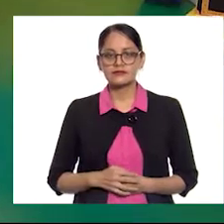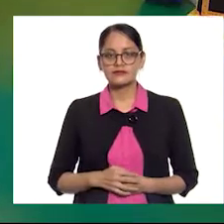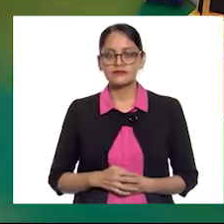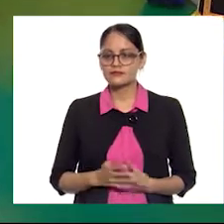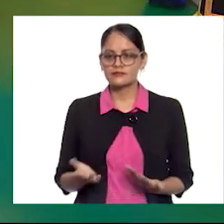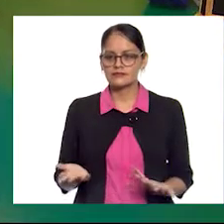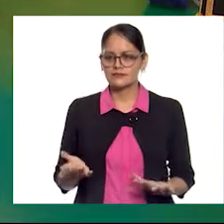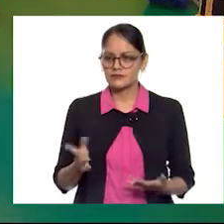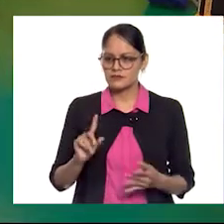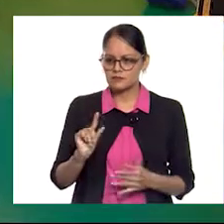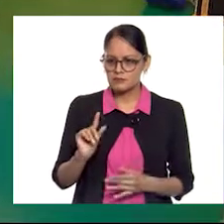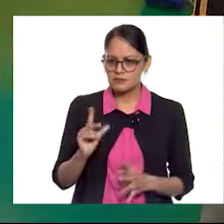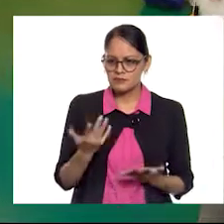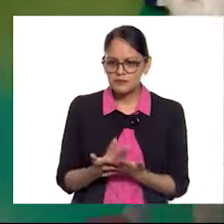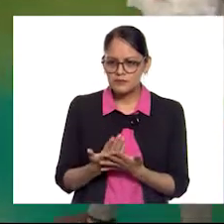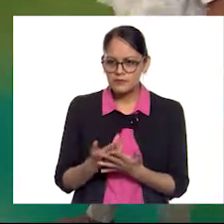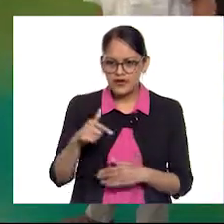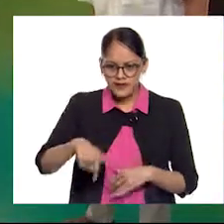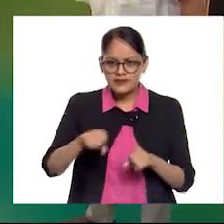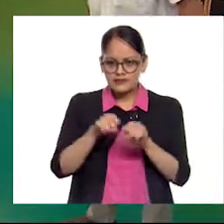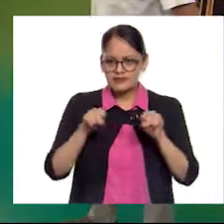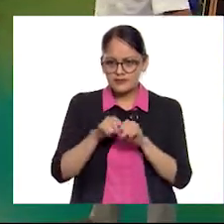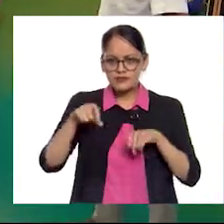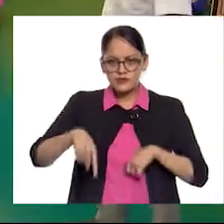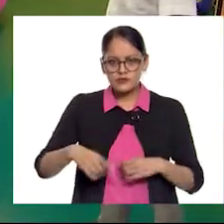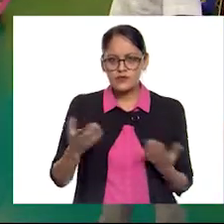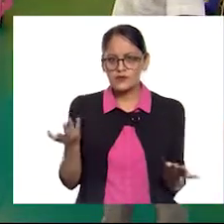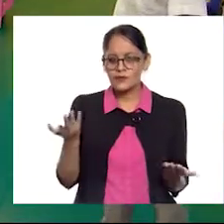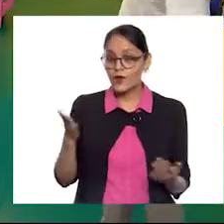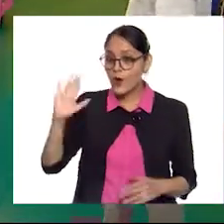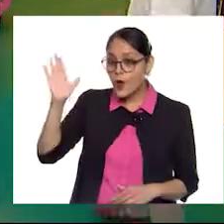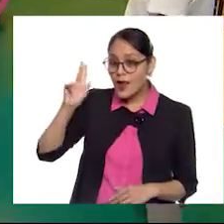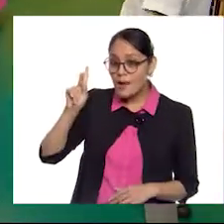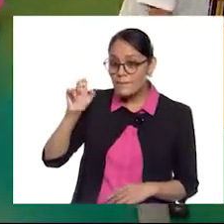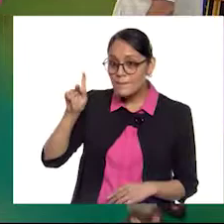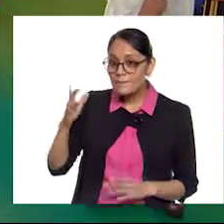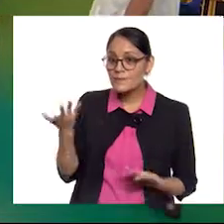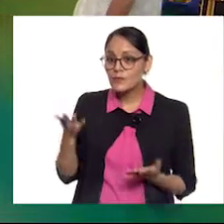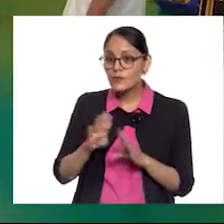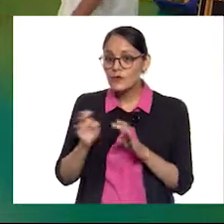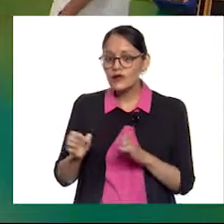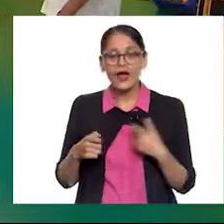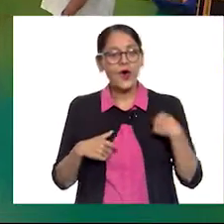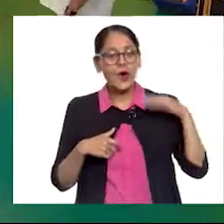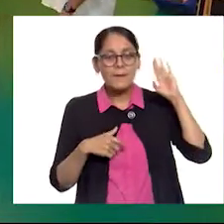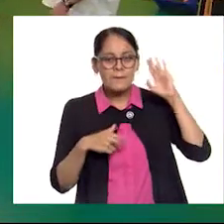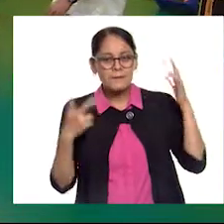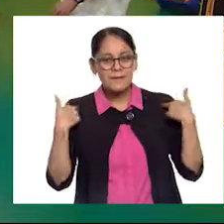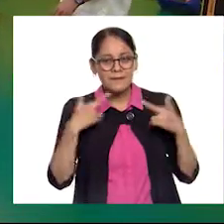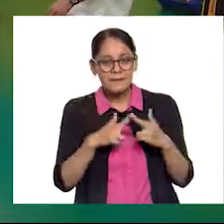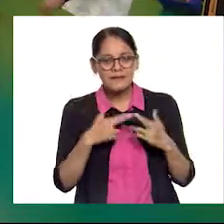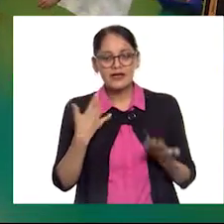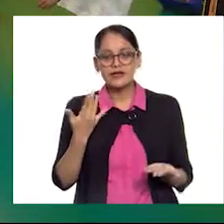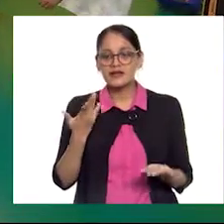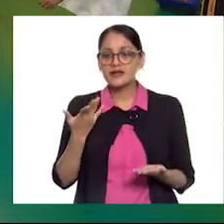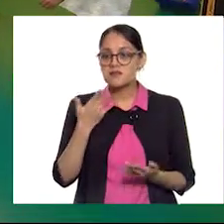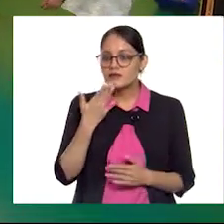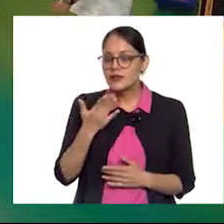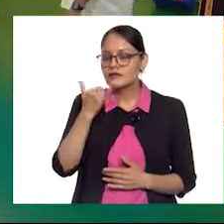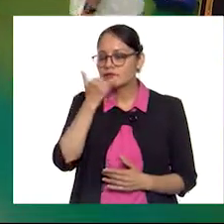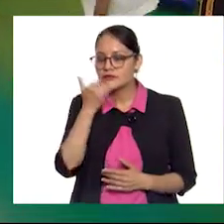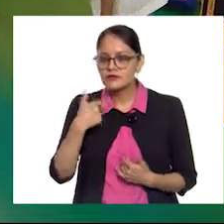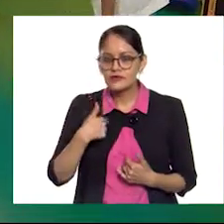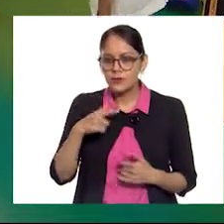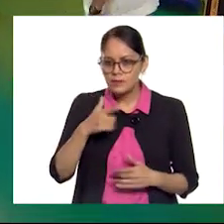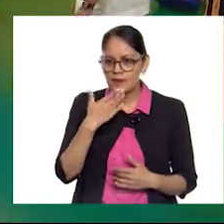No, un momento, este es el salón y... Hola, Pepe, ¿cómo estás? ¡Ay, maestro Lalo, ¿cómo está? Muy bien, Pepe, ¿y tú? Perdón,